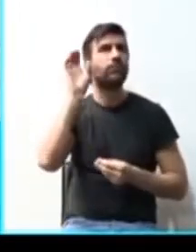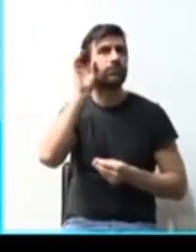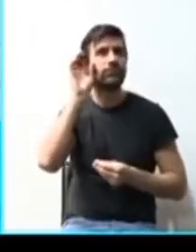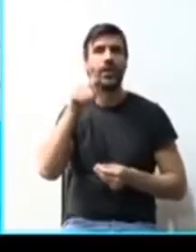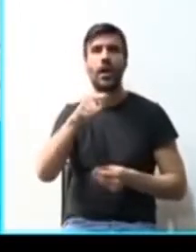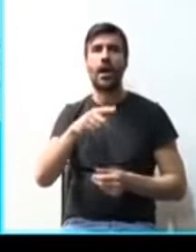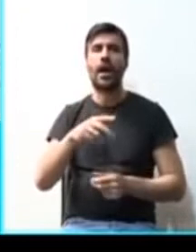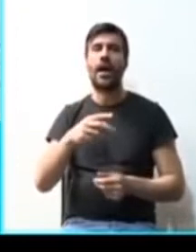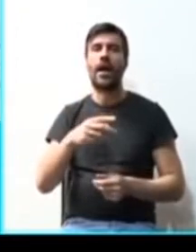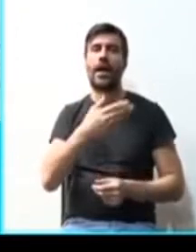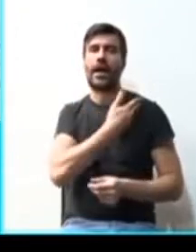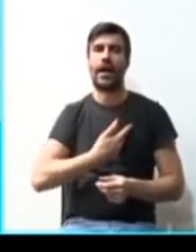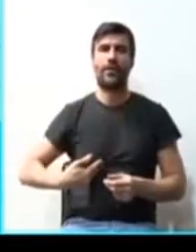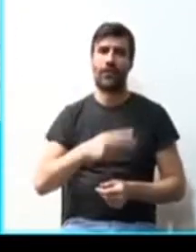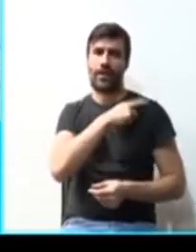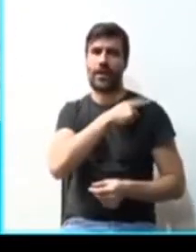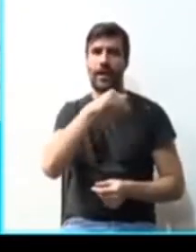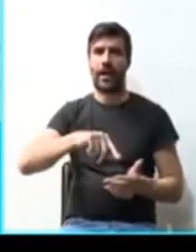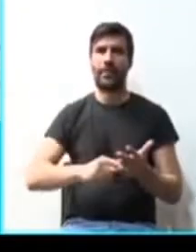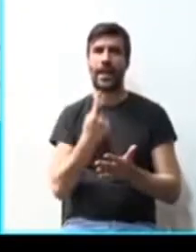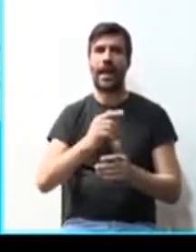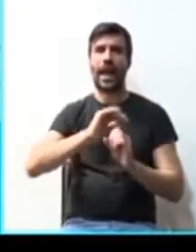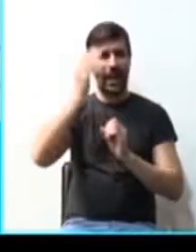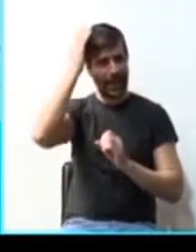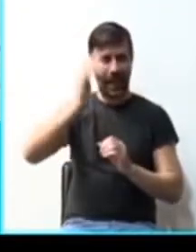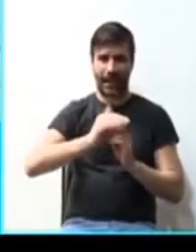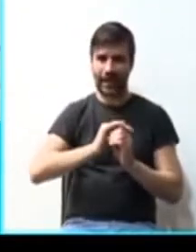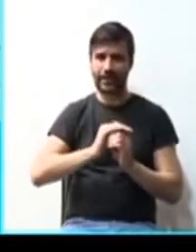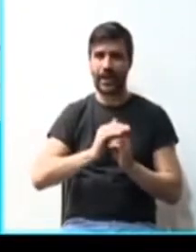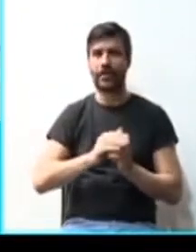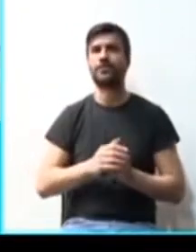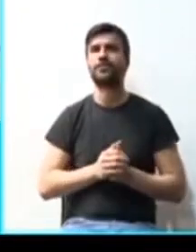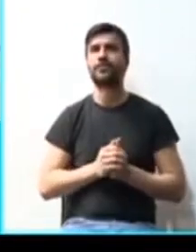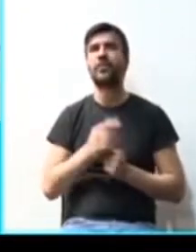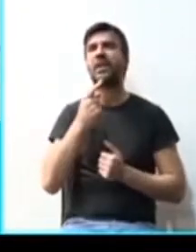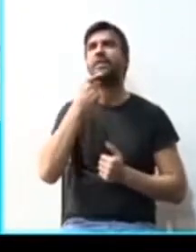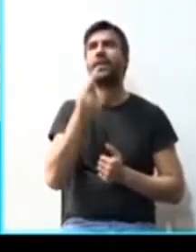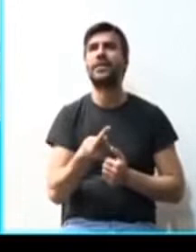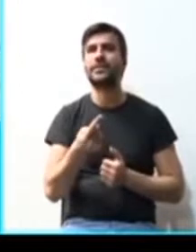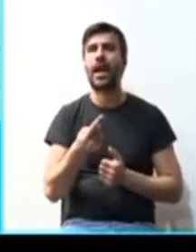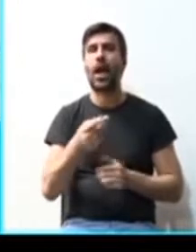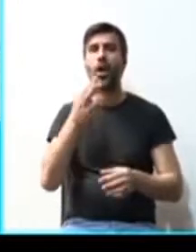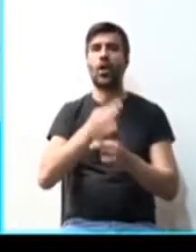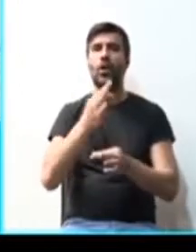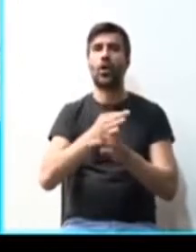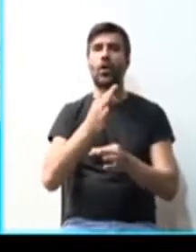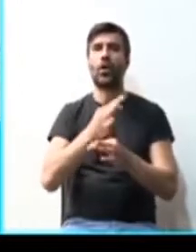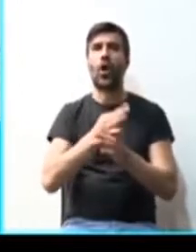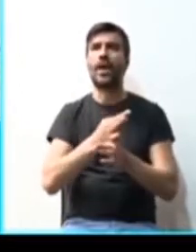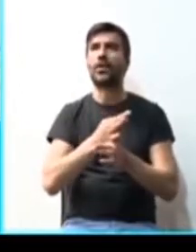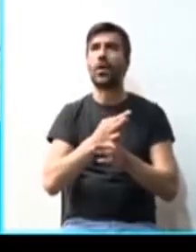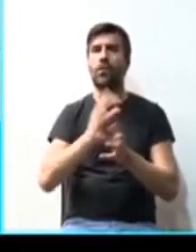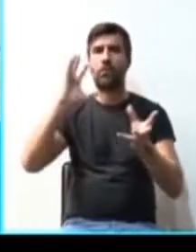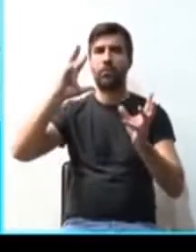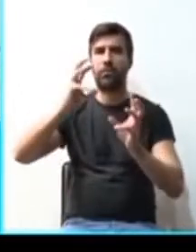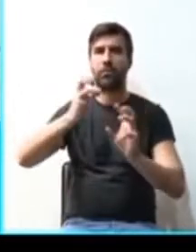Larreta o a la ministra de Educación Acuña, perdón, decir que por las ocupaciones de los colegios se pierden días de clase